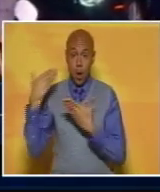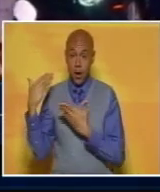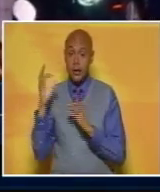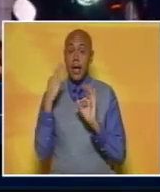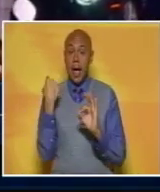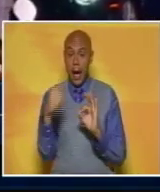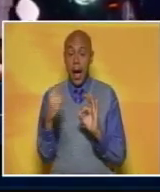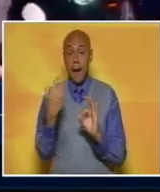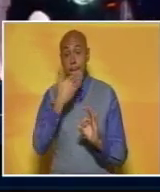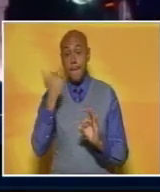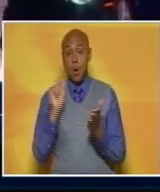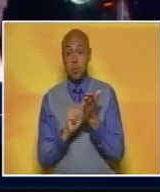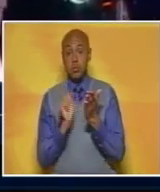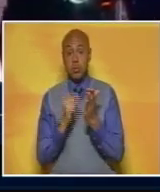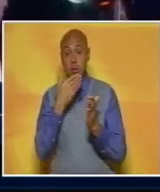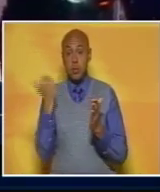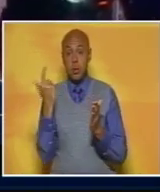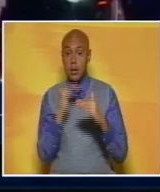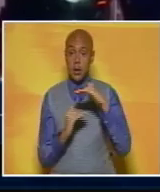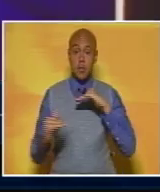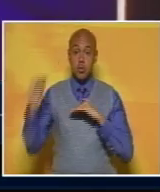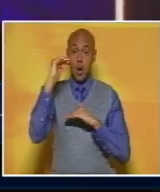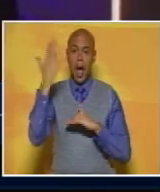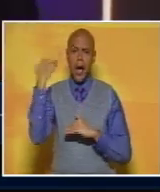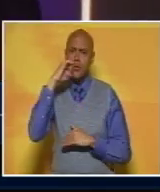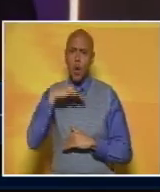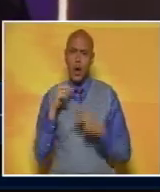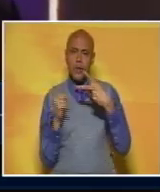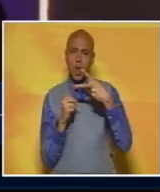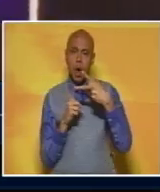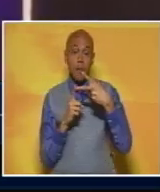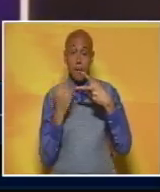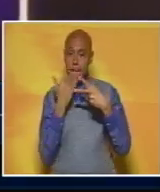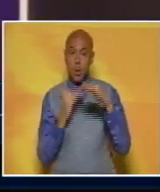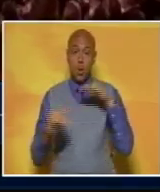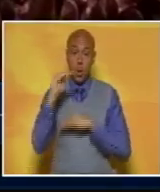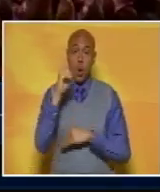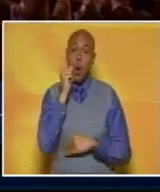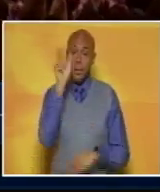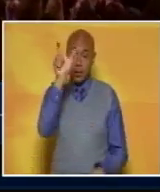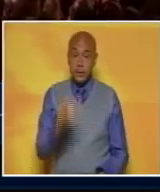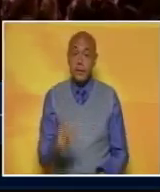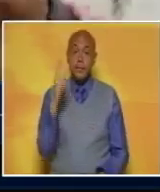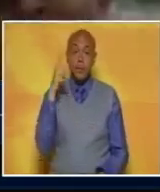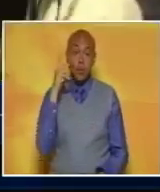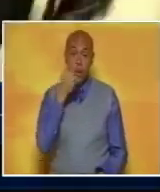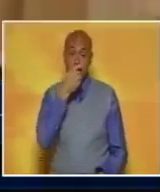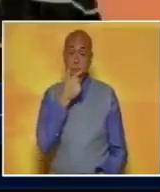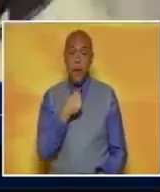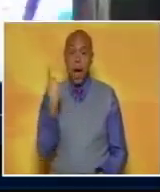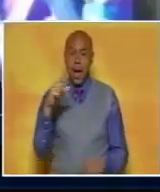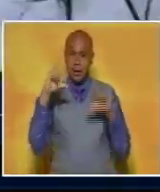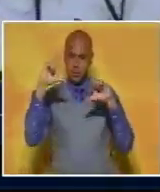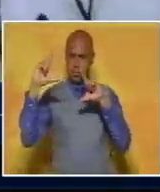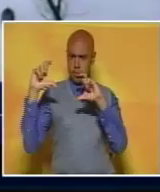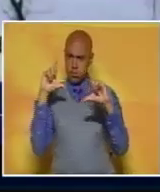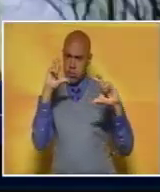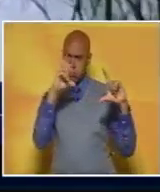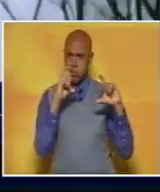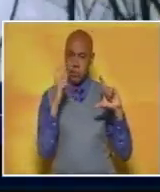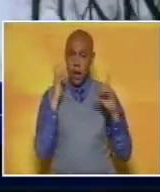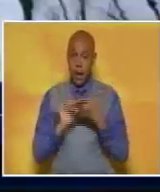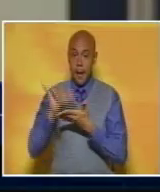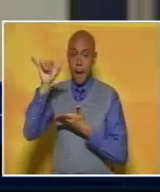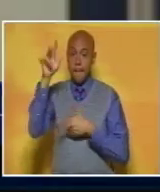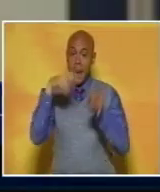la más exitosa, superando a Bad Boys 2. Por su parte, Smith compartió en su canal de YouTube imágenes de la gira de promoción de la